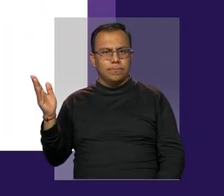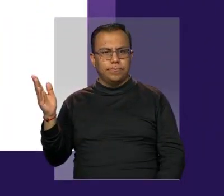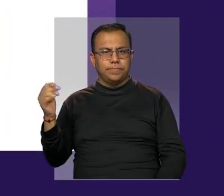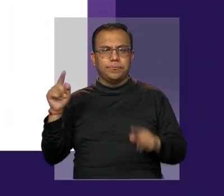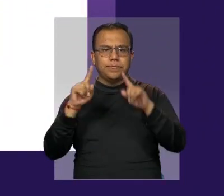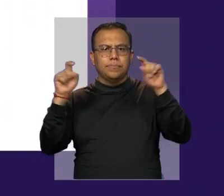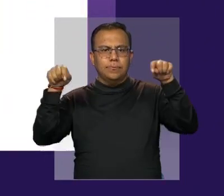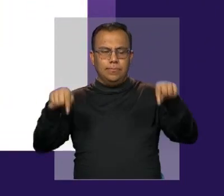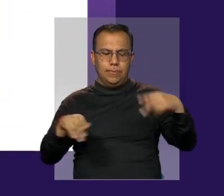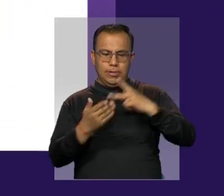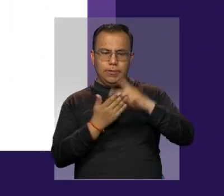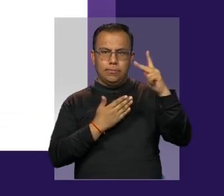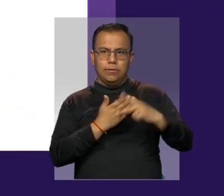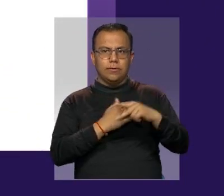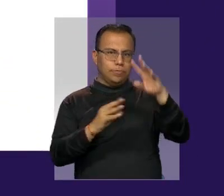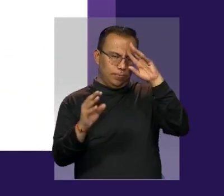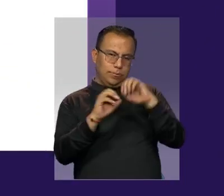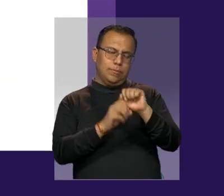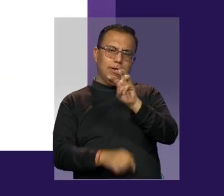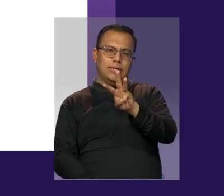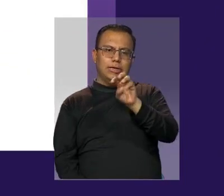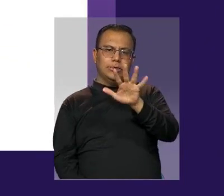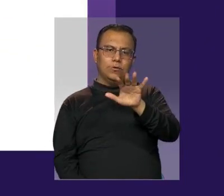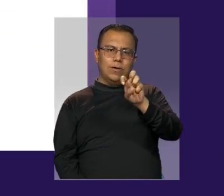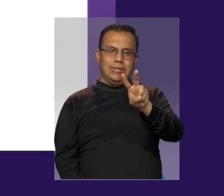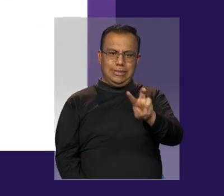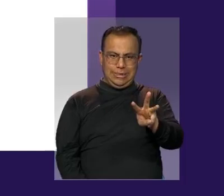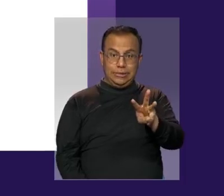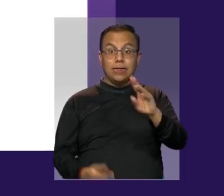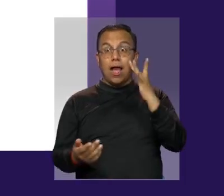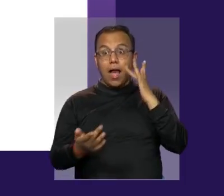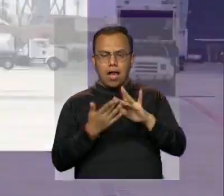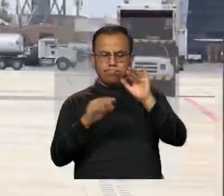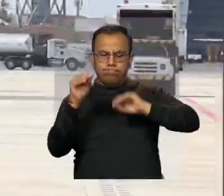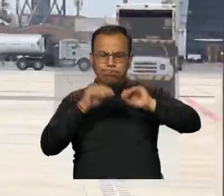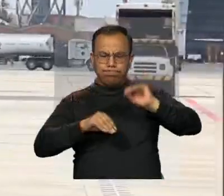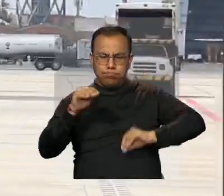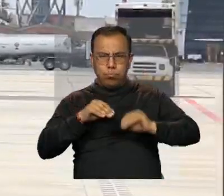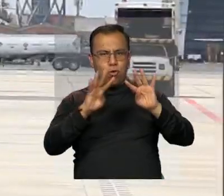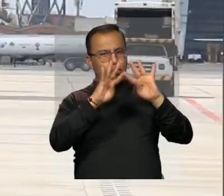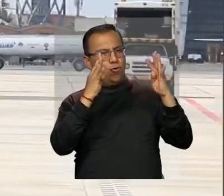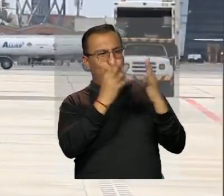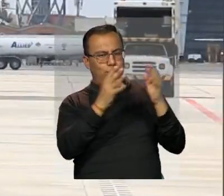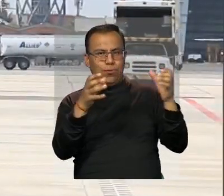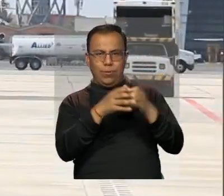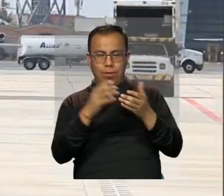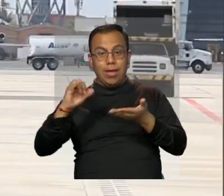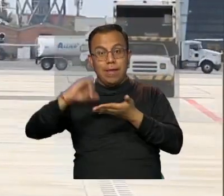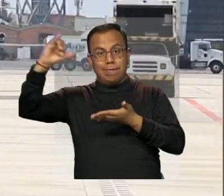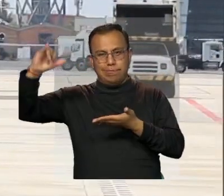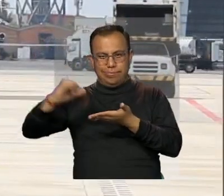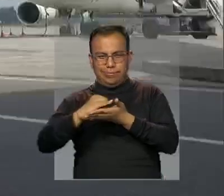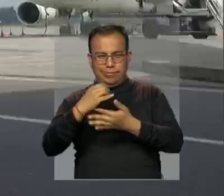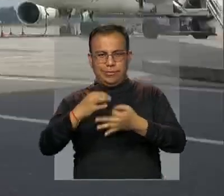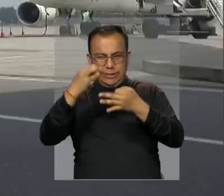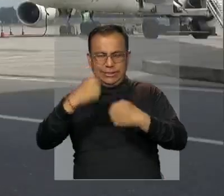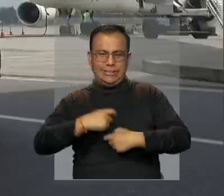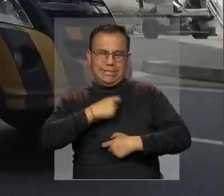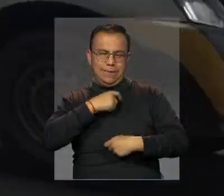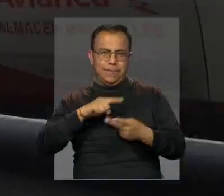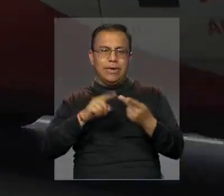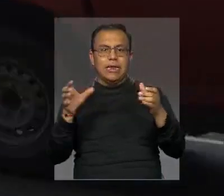Se trata del proyecto de acuerdo 353, el cual fue construido entre congresistas, la aeronáutica civil, aerolíneas